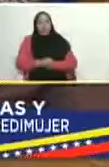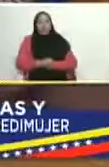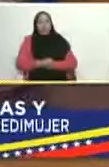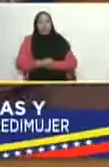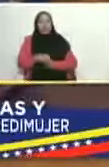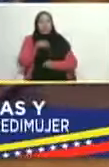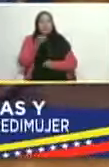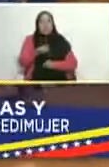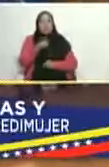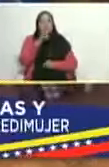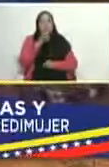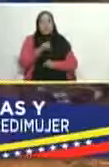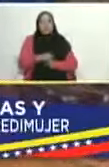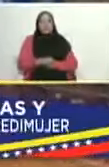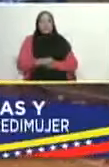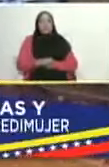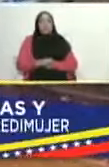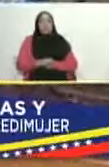está Nayolí,